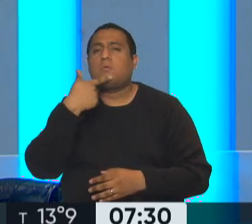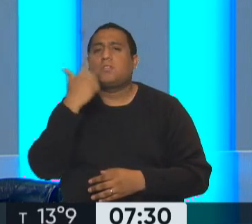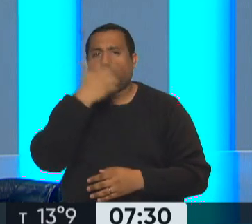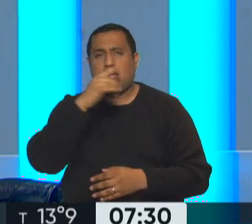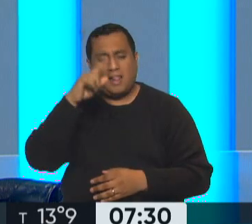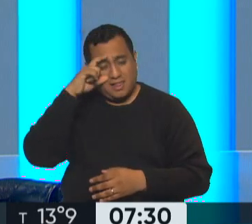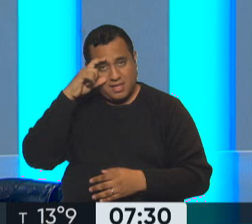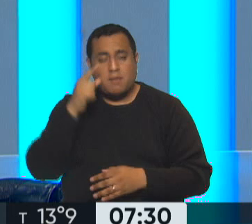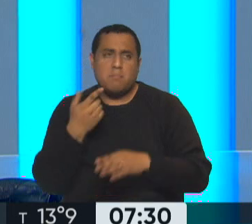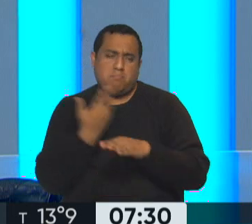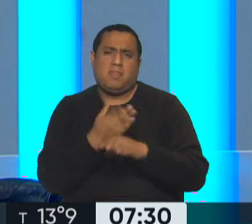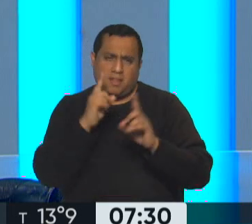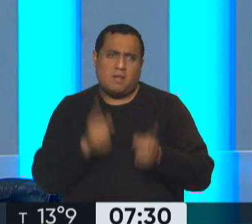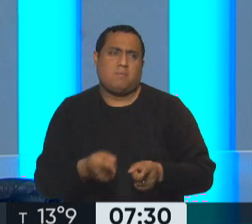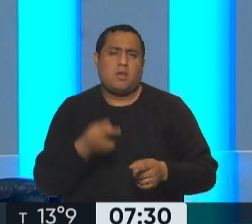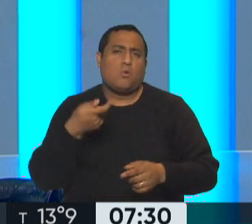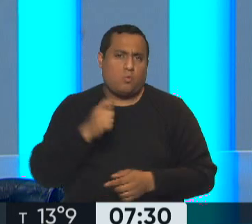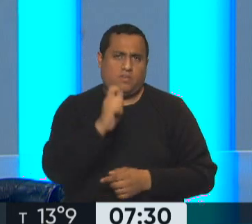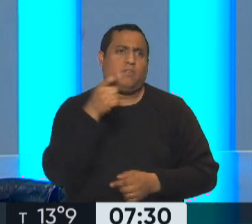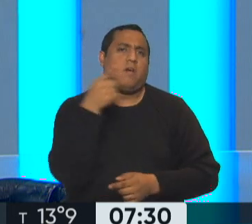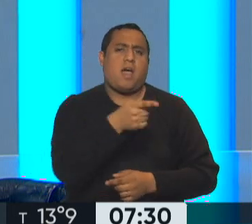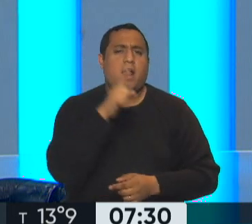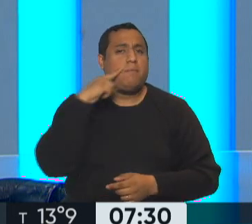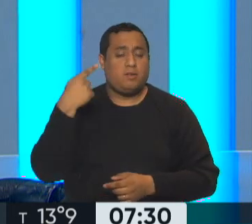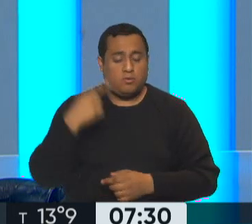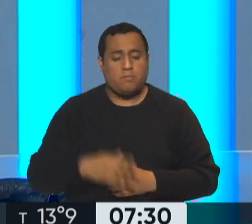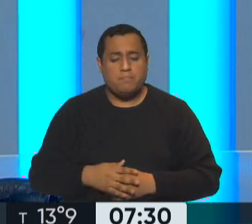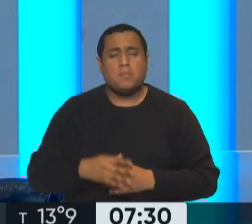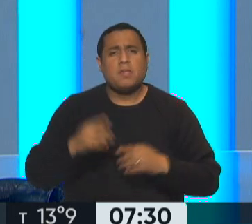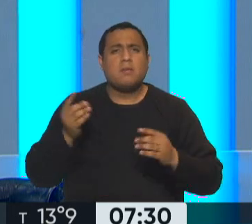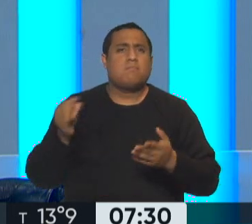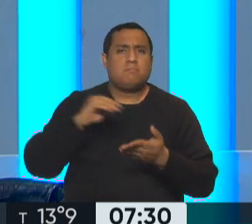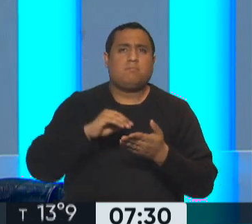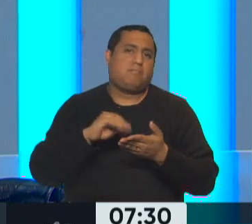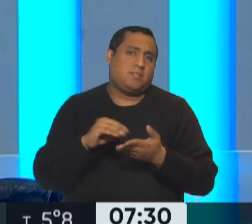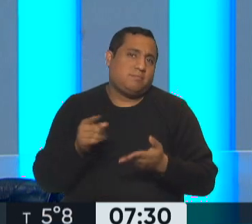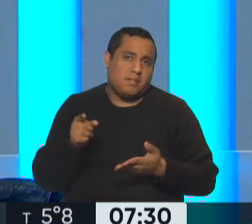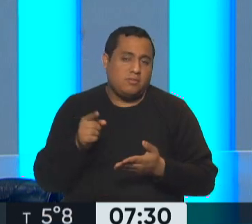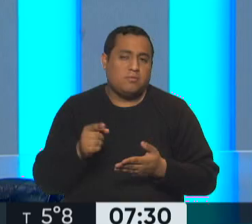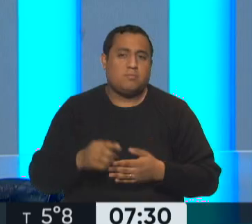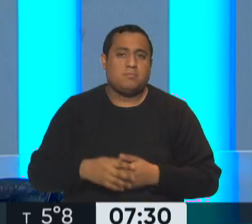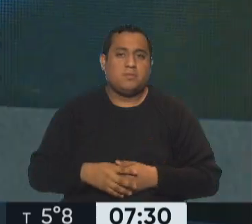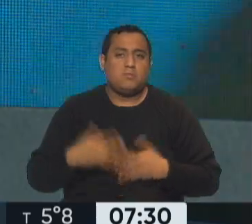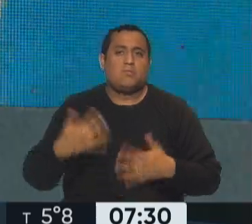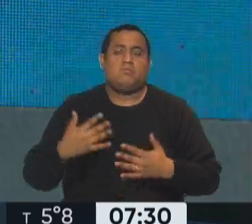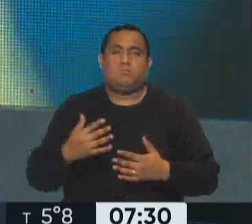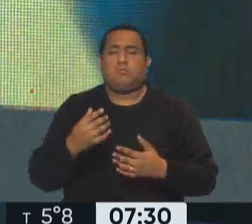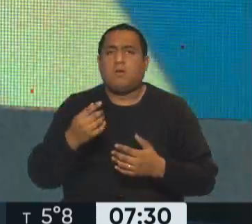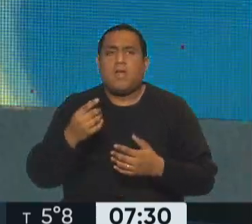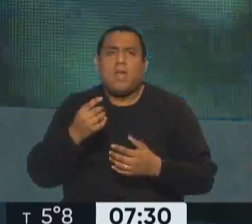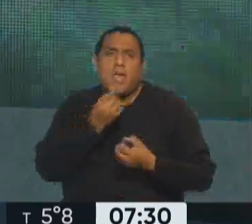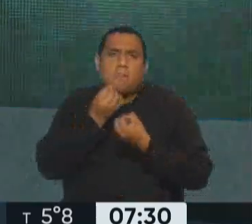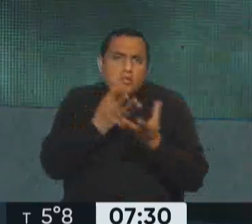político del presidente de la nación y que quedan en definitiva también como expresiones políticas fuertes no están en las presiones políticas